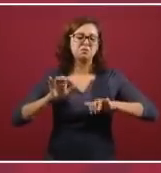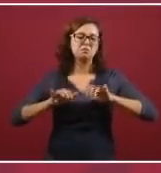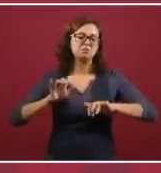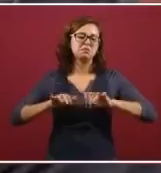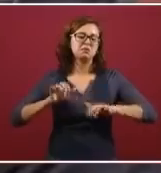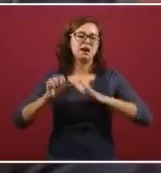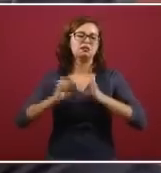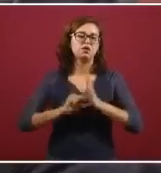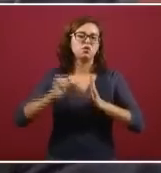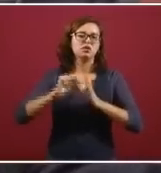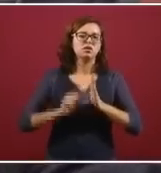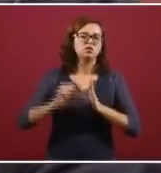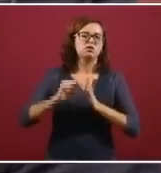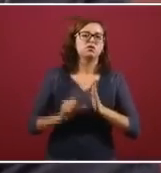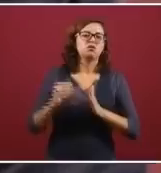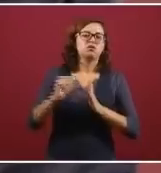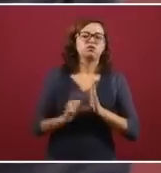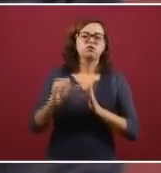Penal.